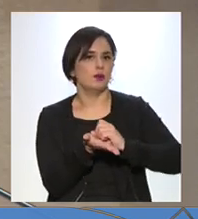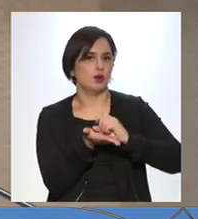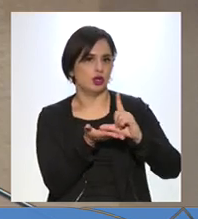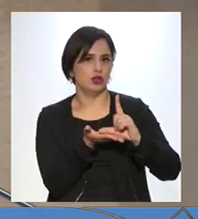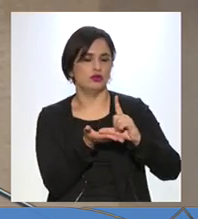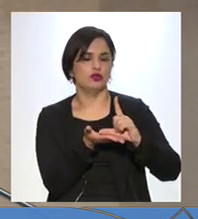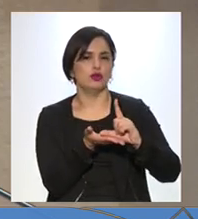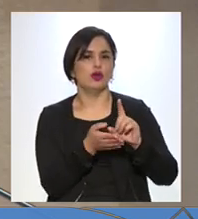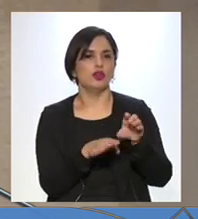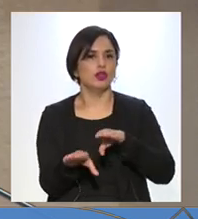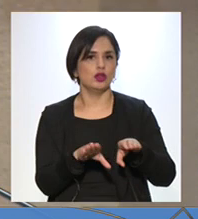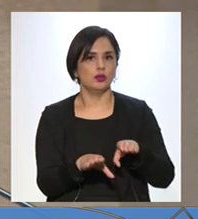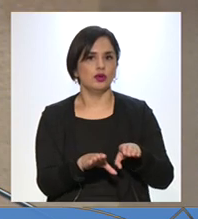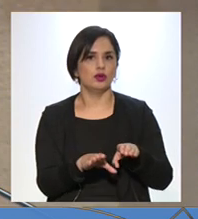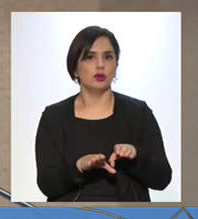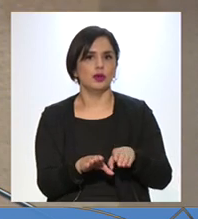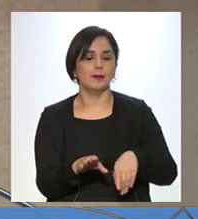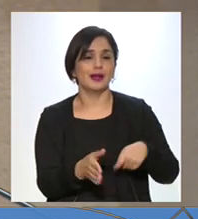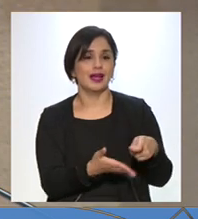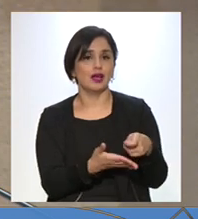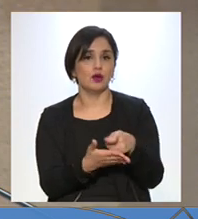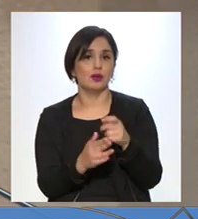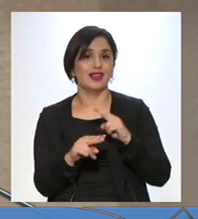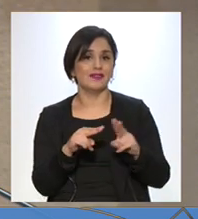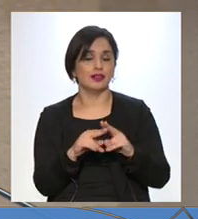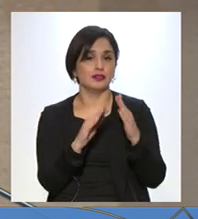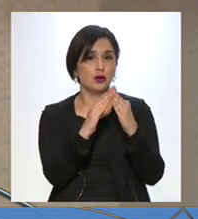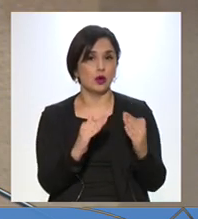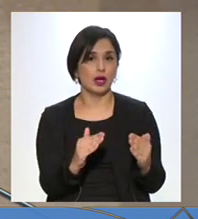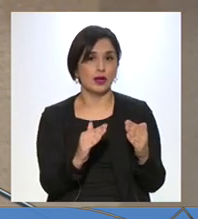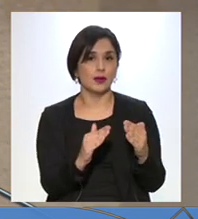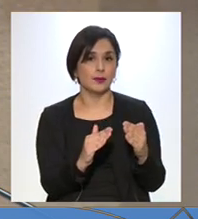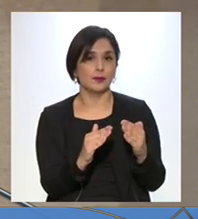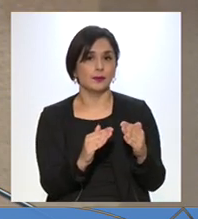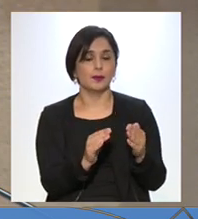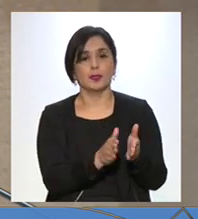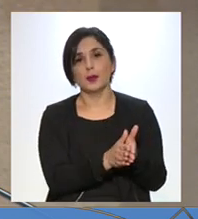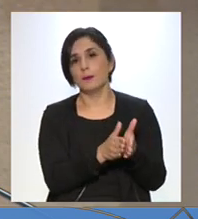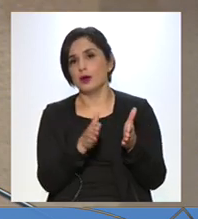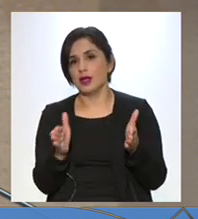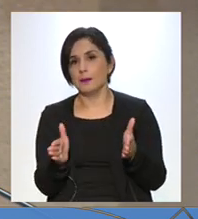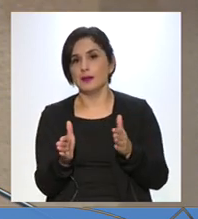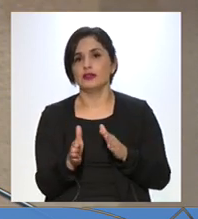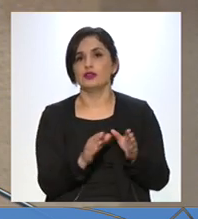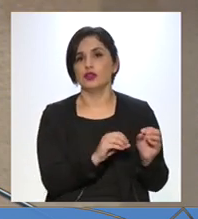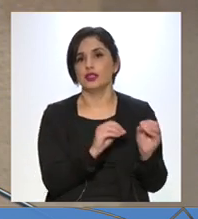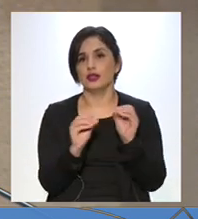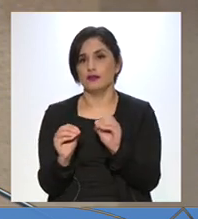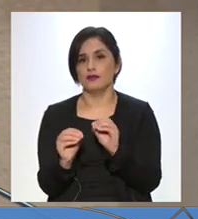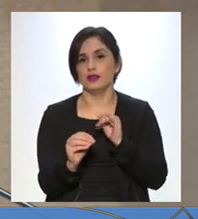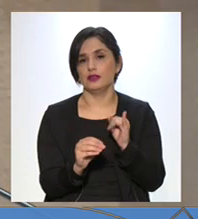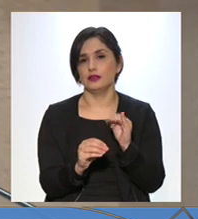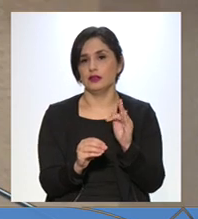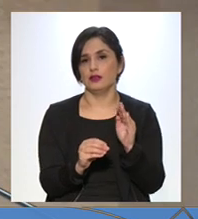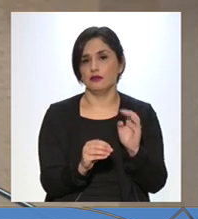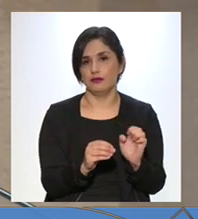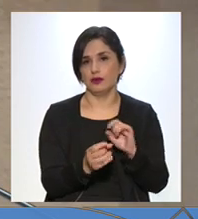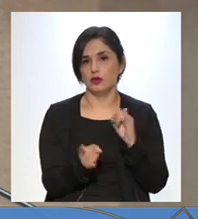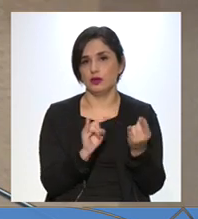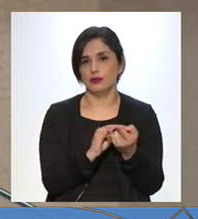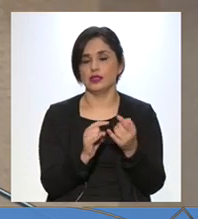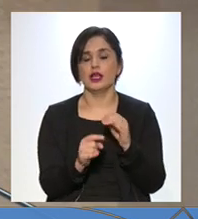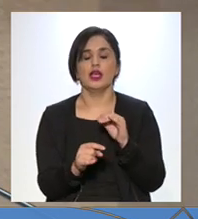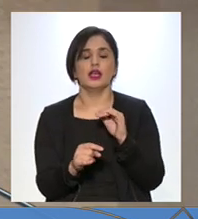para el consumo de los hogares que serán mayores, dada la ampliación anunciada de las transferencias fiscales, extensión del IFE universal e IFE